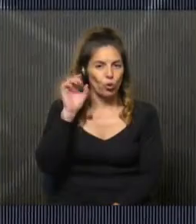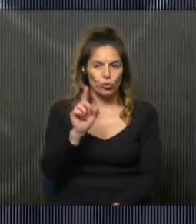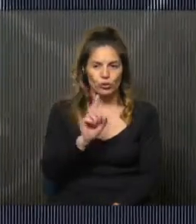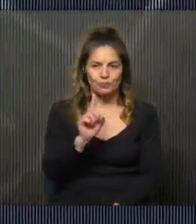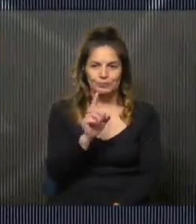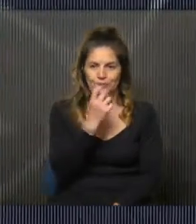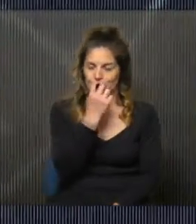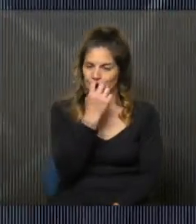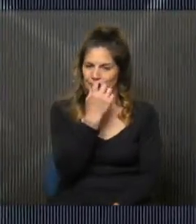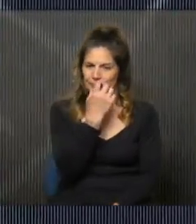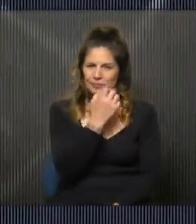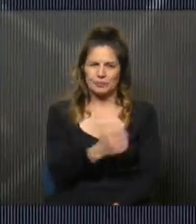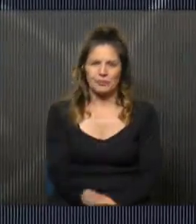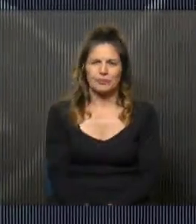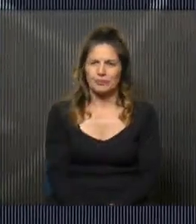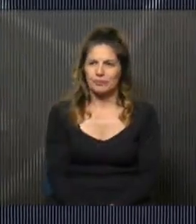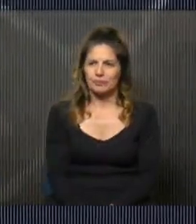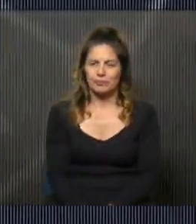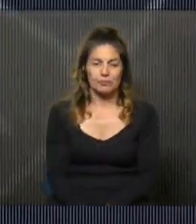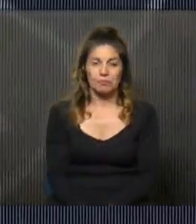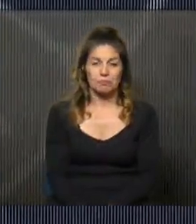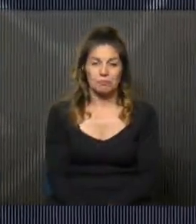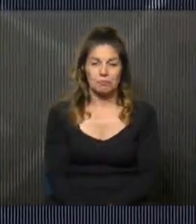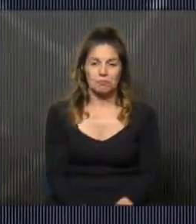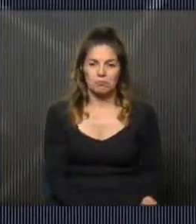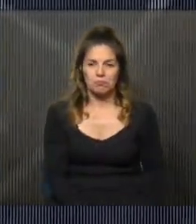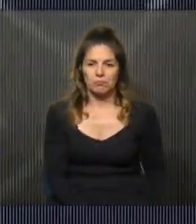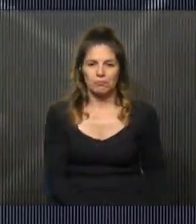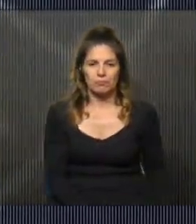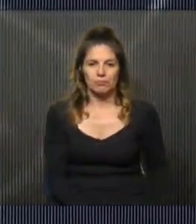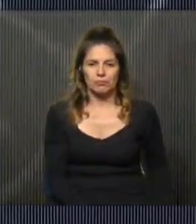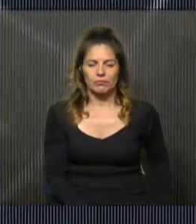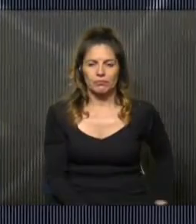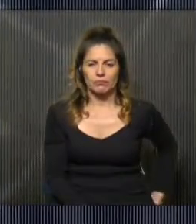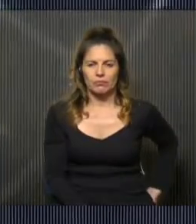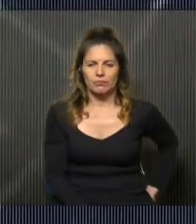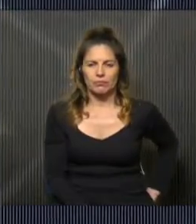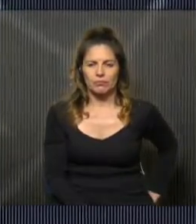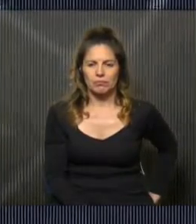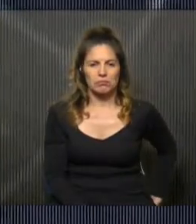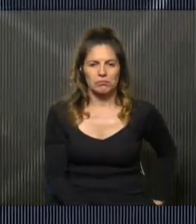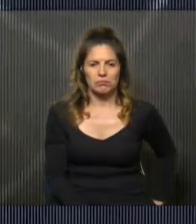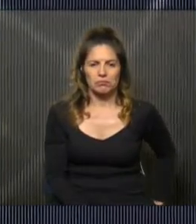todos quiero presentar al presidente electo